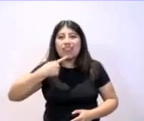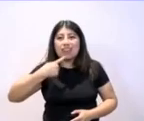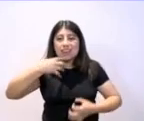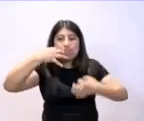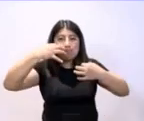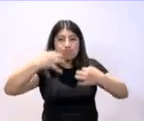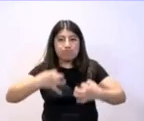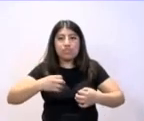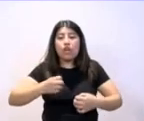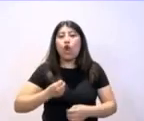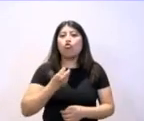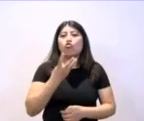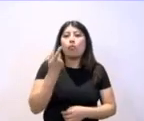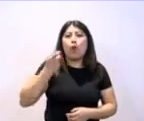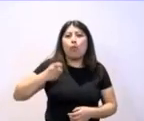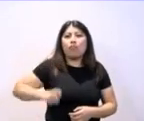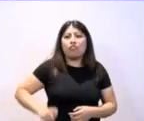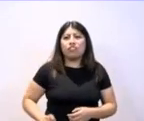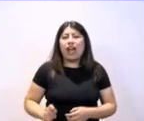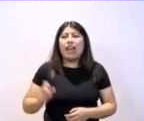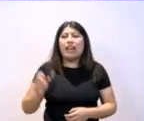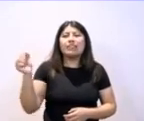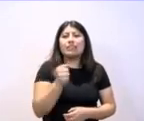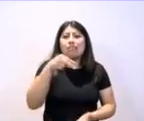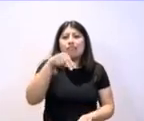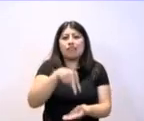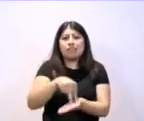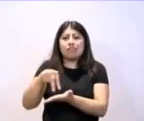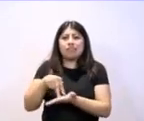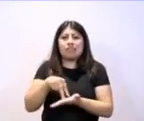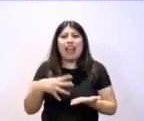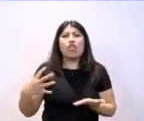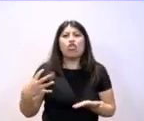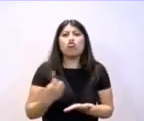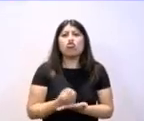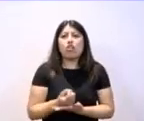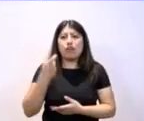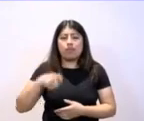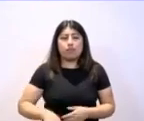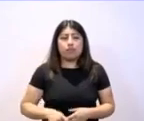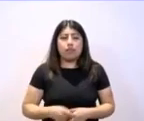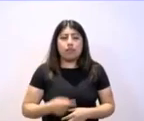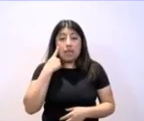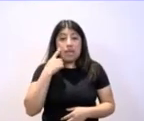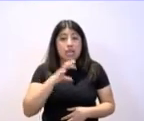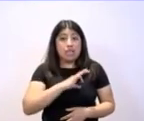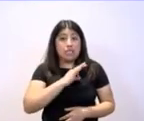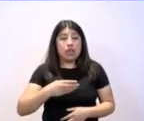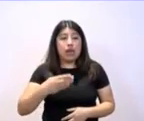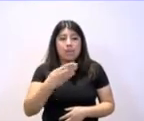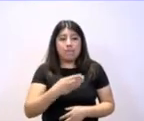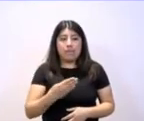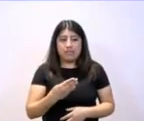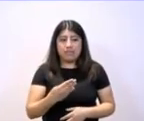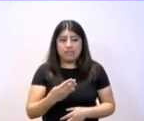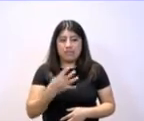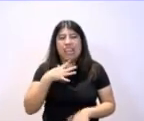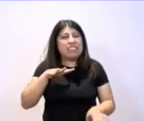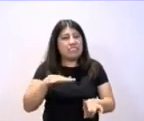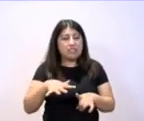las ratios y cumplir la presencialidad necesaria de todas esas profesionales. Mire, señora Bastida, decirme que no hay